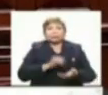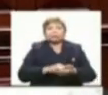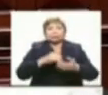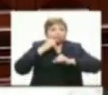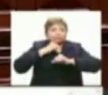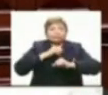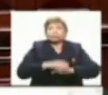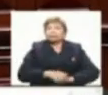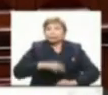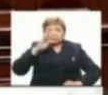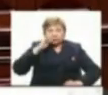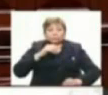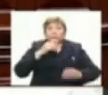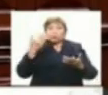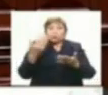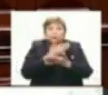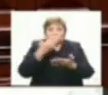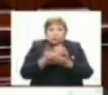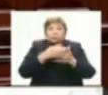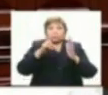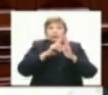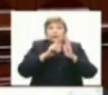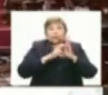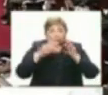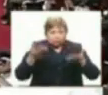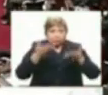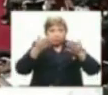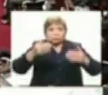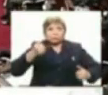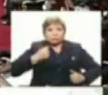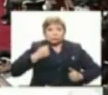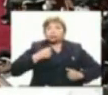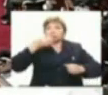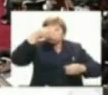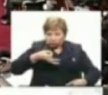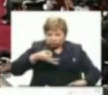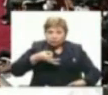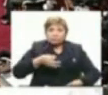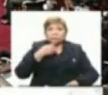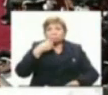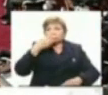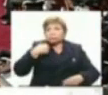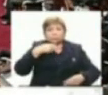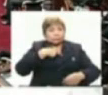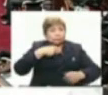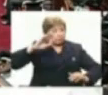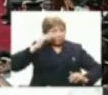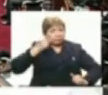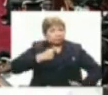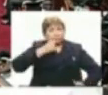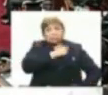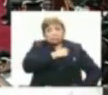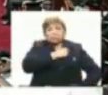Defensa, un nuevo rol para las Fuerzas Armadas. Ciertamente, nuestras Fuerzas Armadas